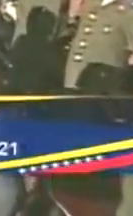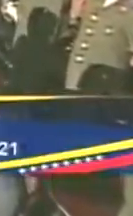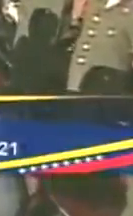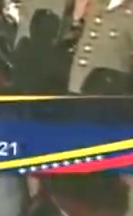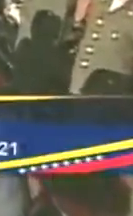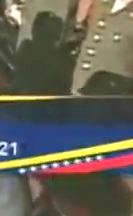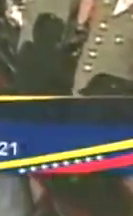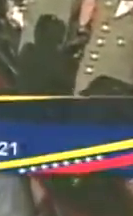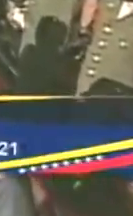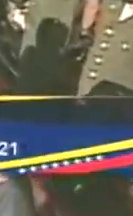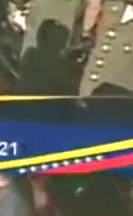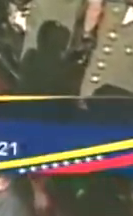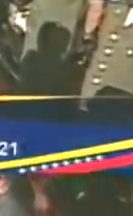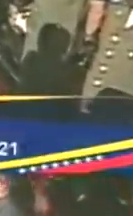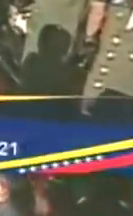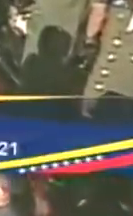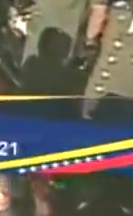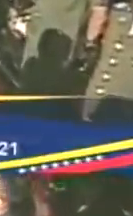2021.